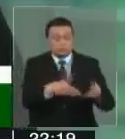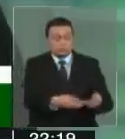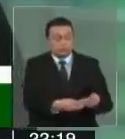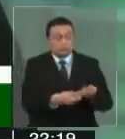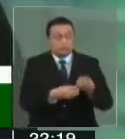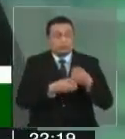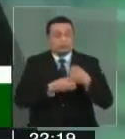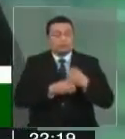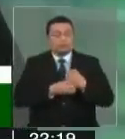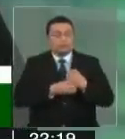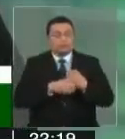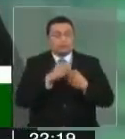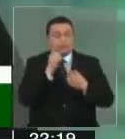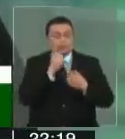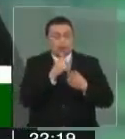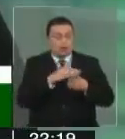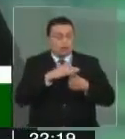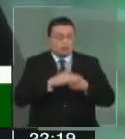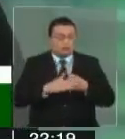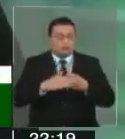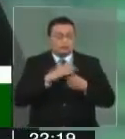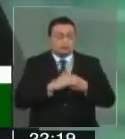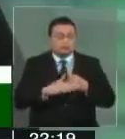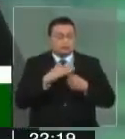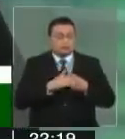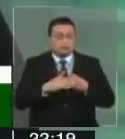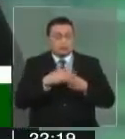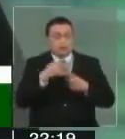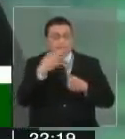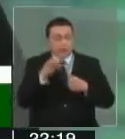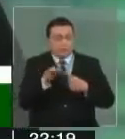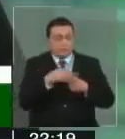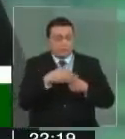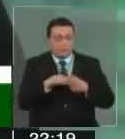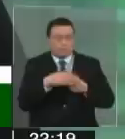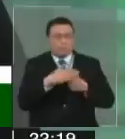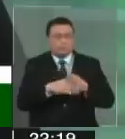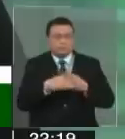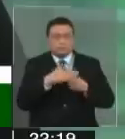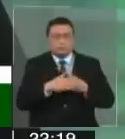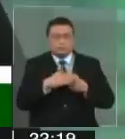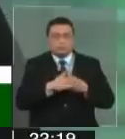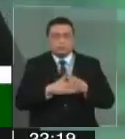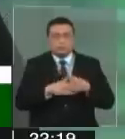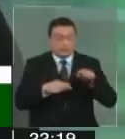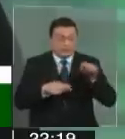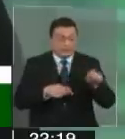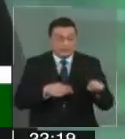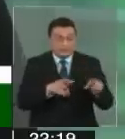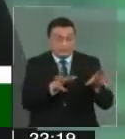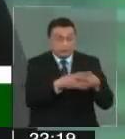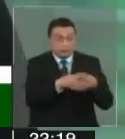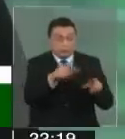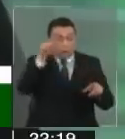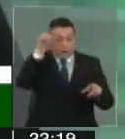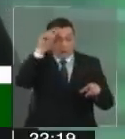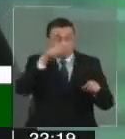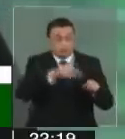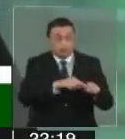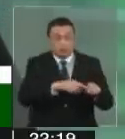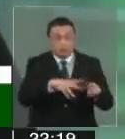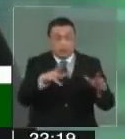en el corazón, les hacemos cariño, les hablamos. Estos ratoncitos